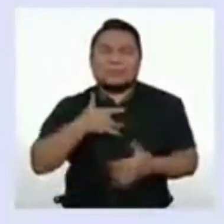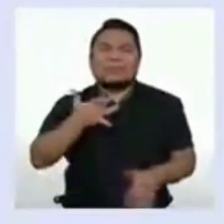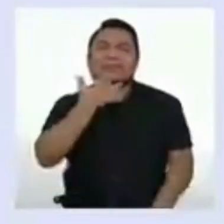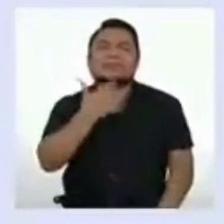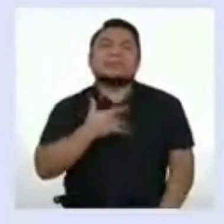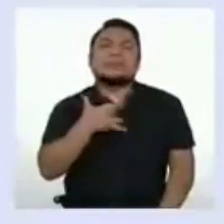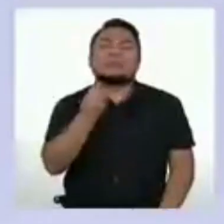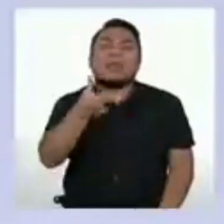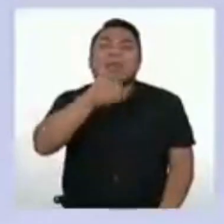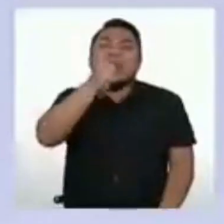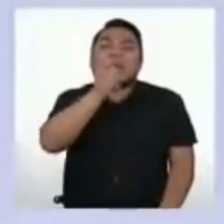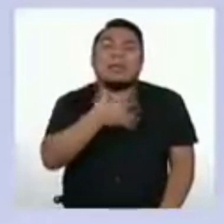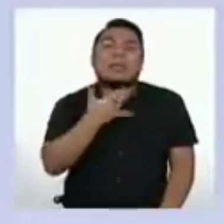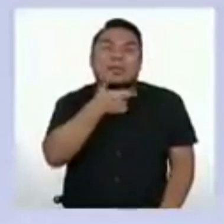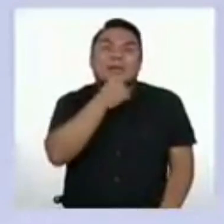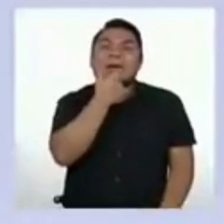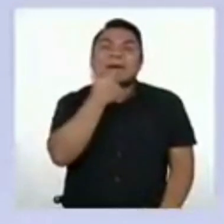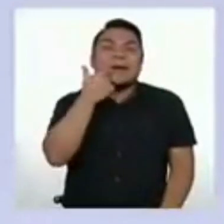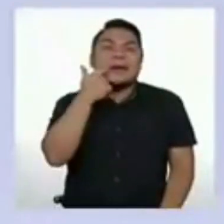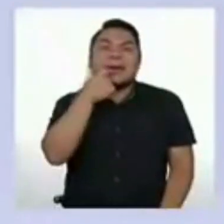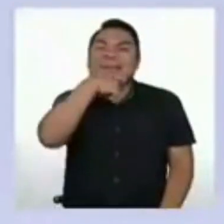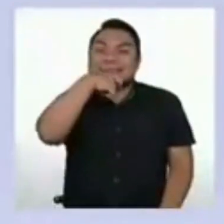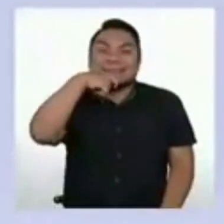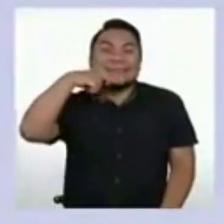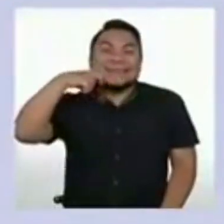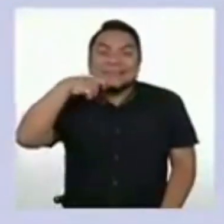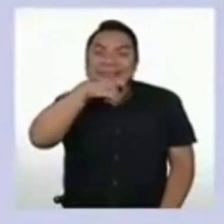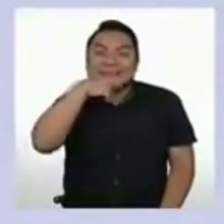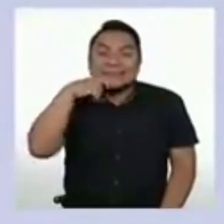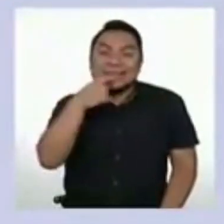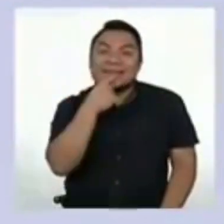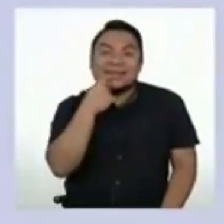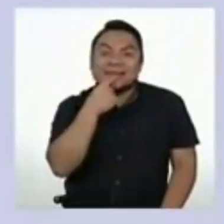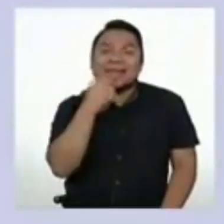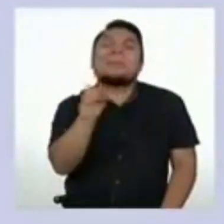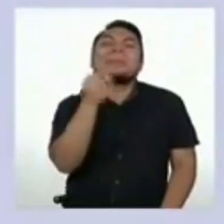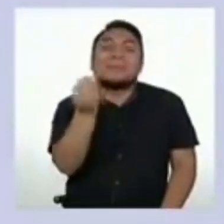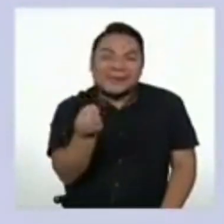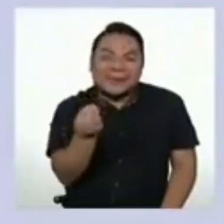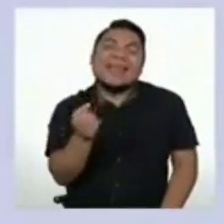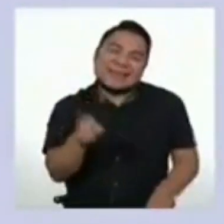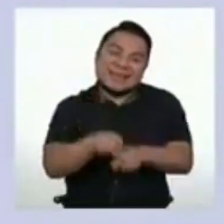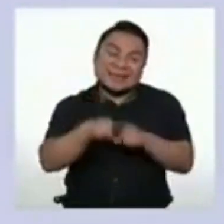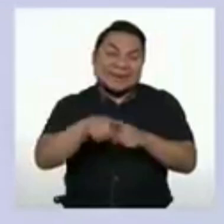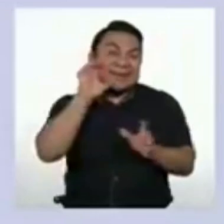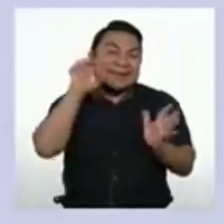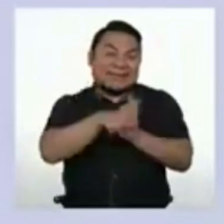sed. Y sientes los labios secos, ¿verdad? Esto sucede porque, al igual que el ejemplo de la carne,